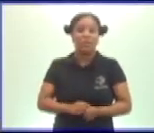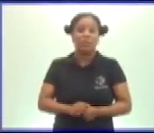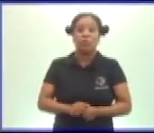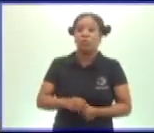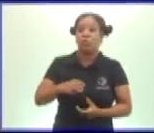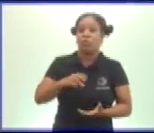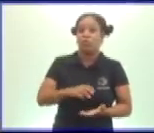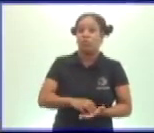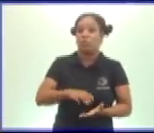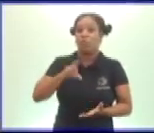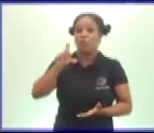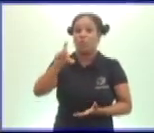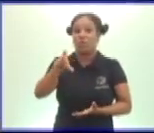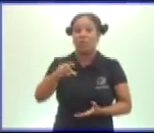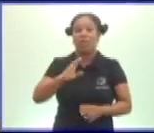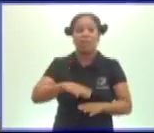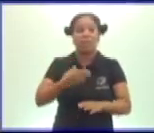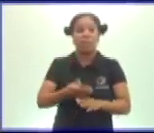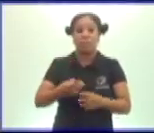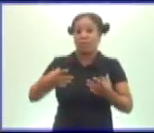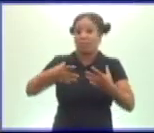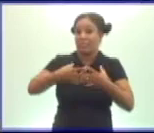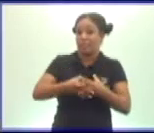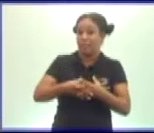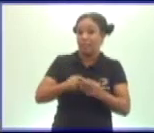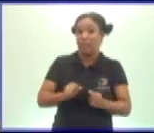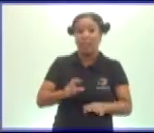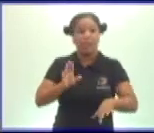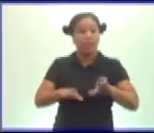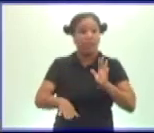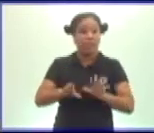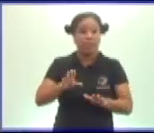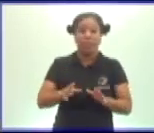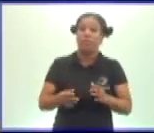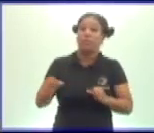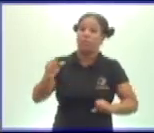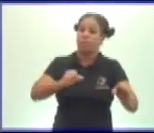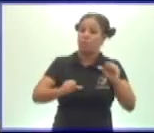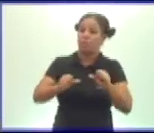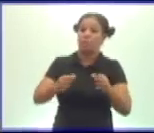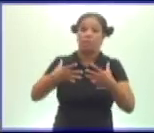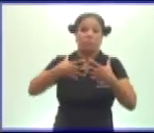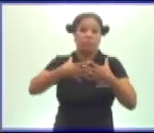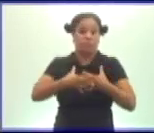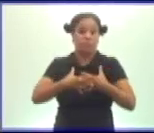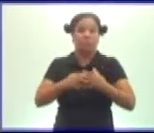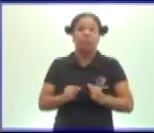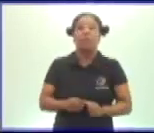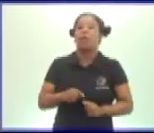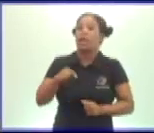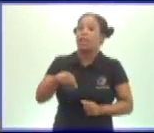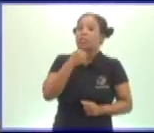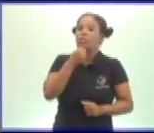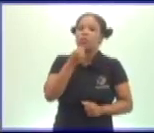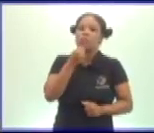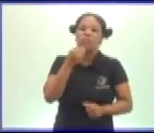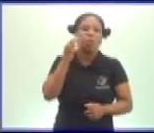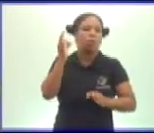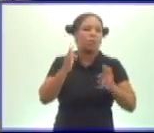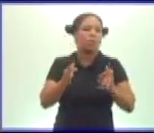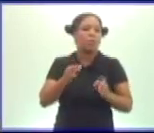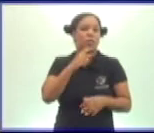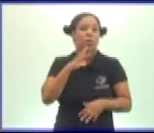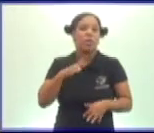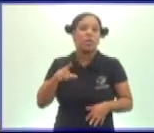final, después que se produce la disolución, en dependencia de los componentes que la constituyen, pues esta puede tener un aspecto físico líquido